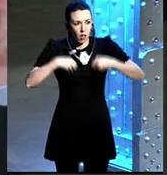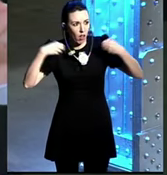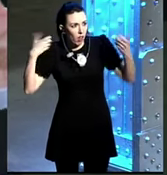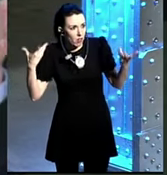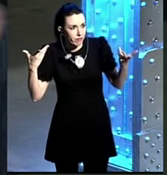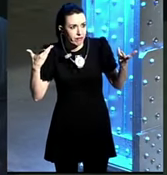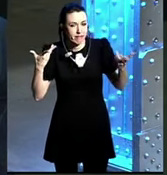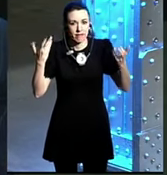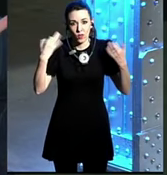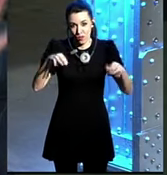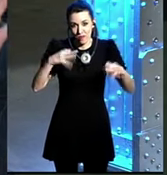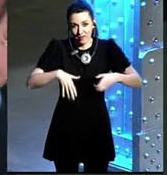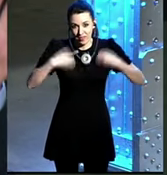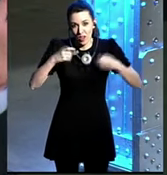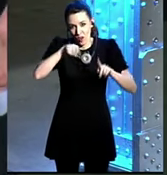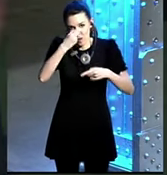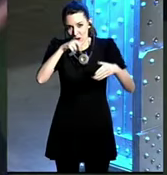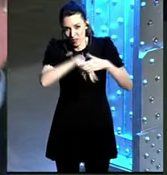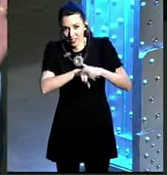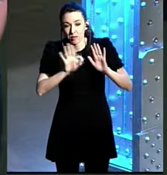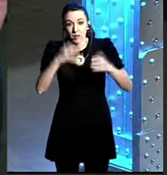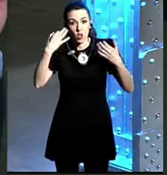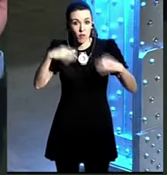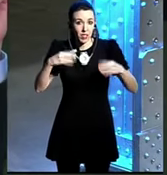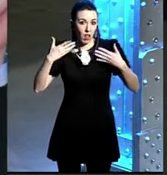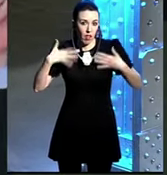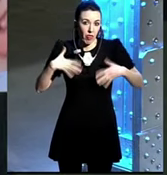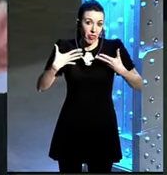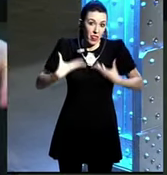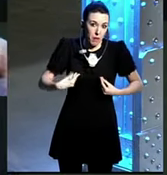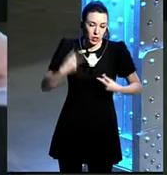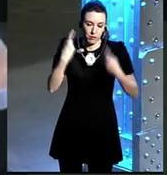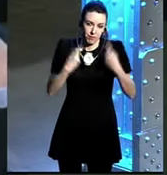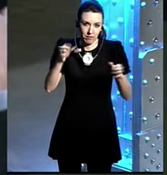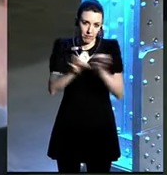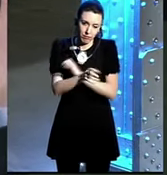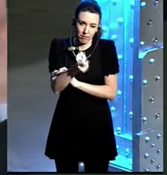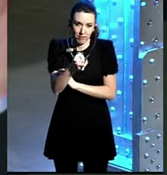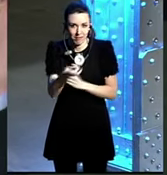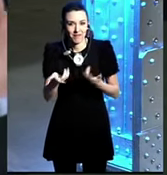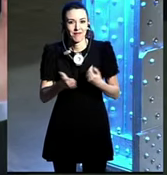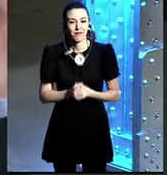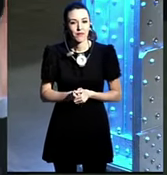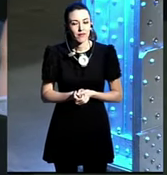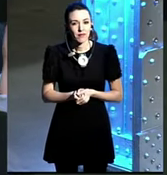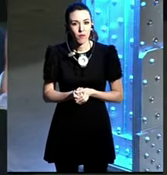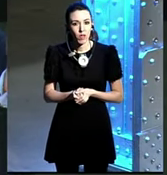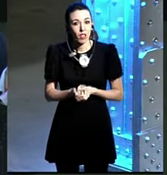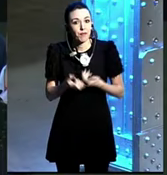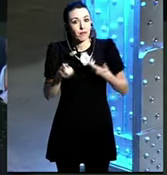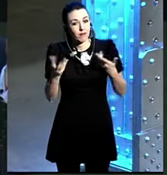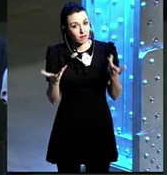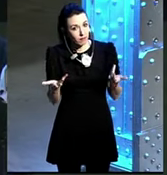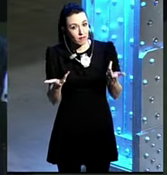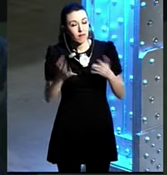Bueno, normalmente me quito la ropa y luego me meto en la cama, pero cuando estás deprimido, bueno, pues a veces te confundes un poco. Bueno, pero al fin y